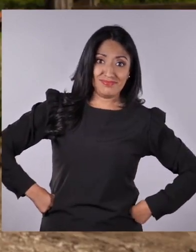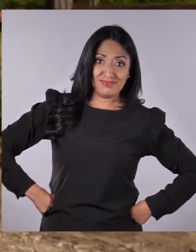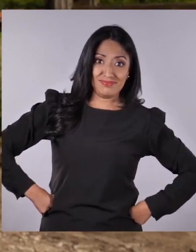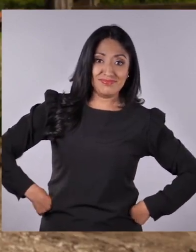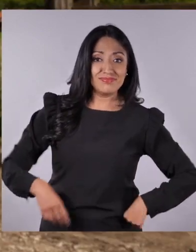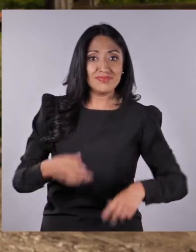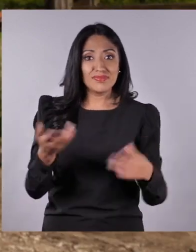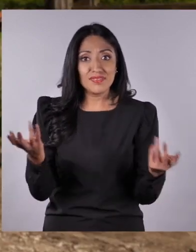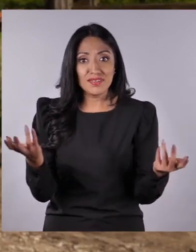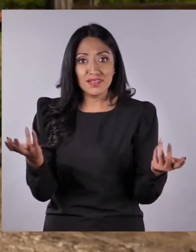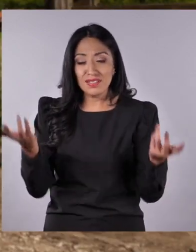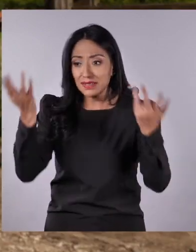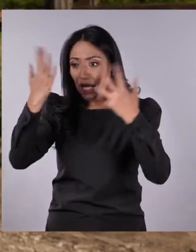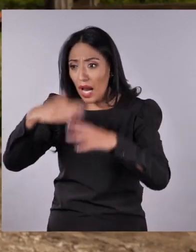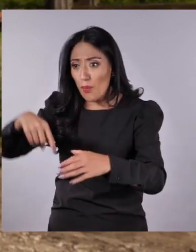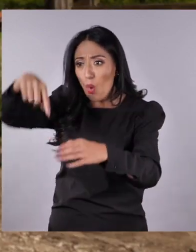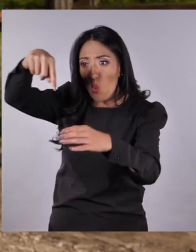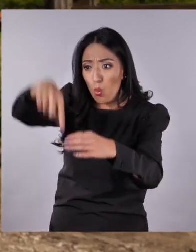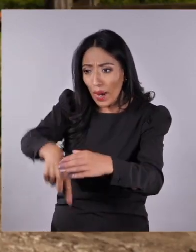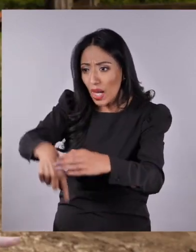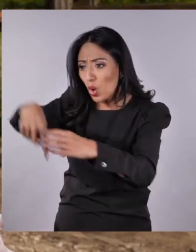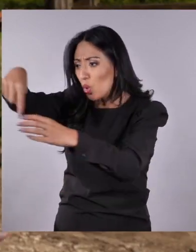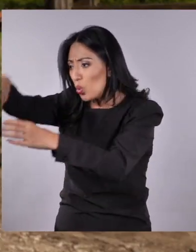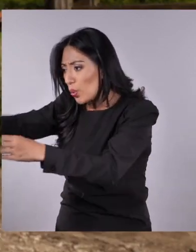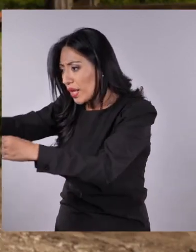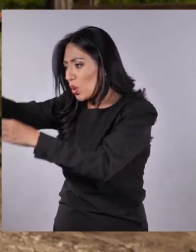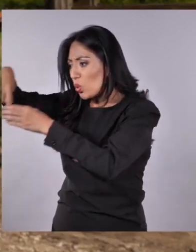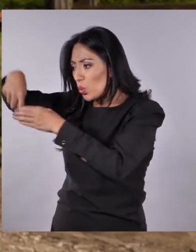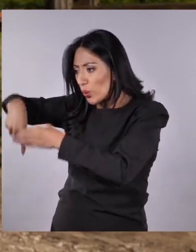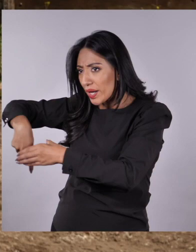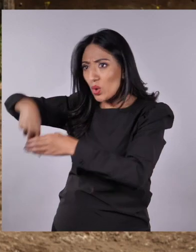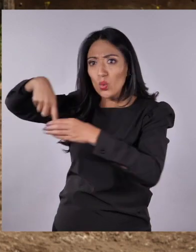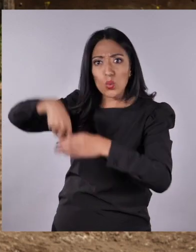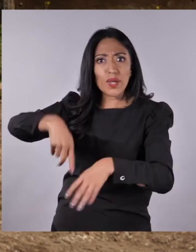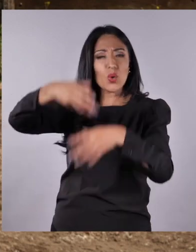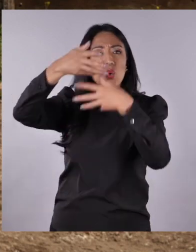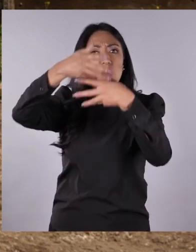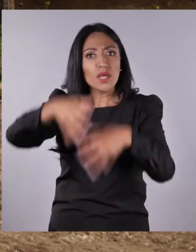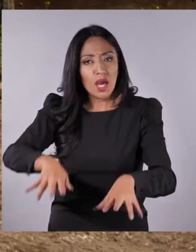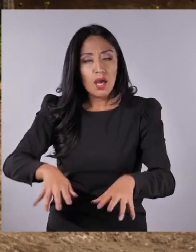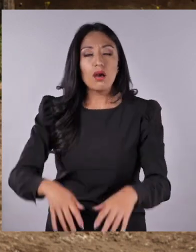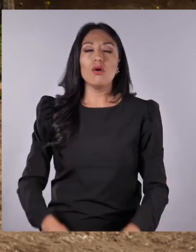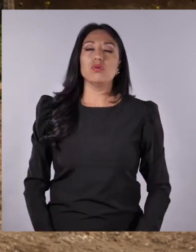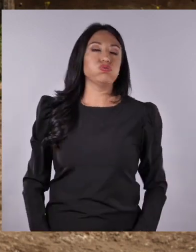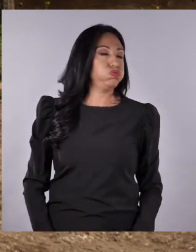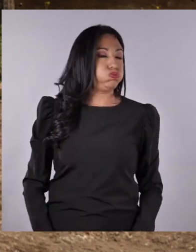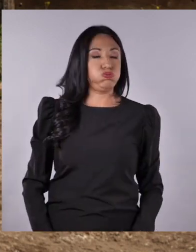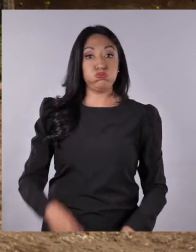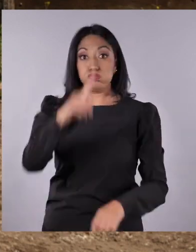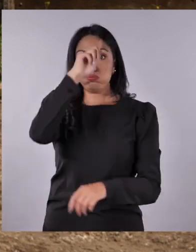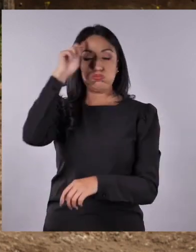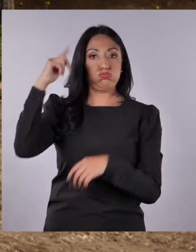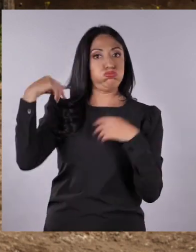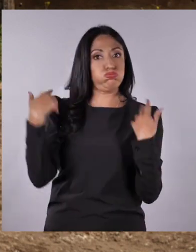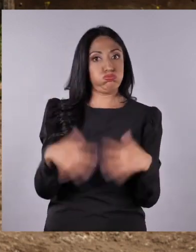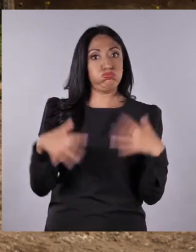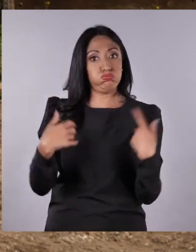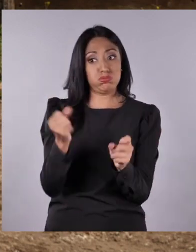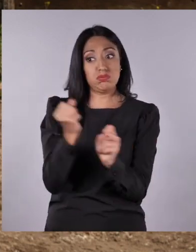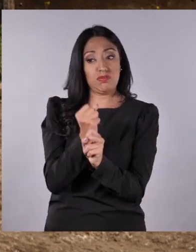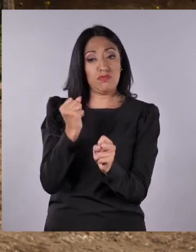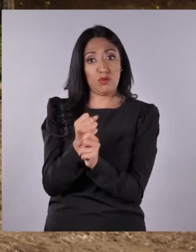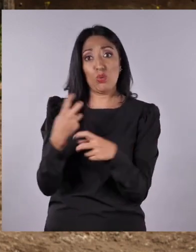¡No puedo creerlo! ¡Terminamos los huecos para los cimientos! Es un trabajazo, efectivamente.